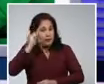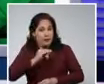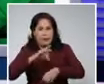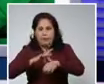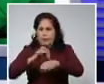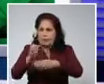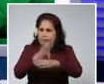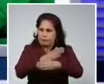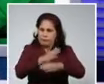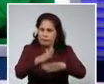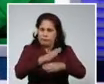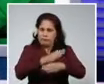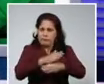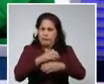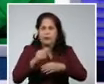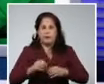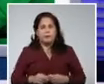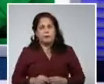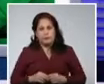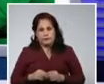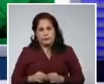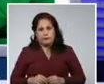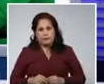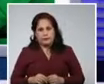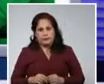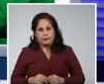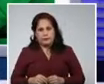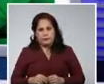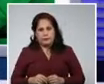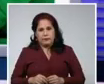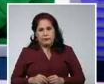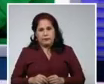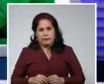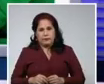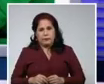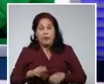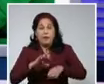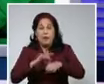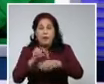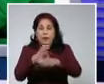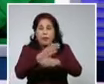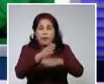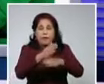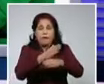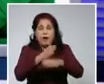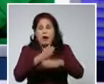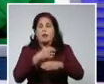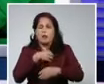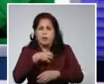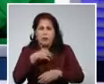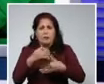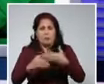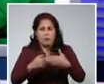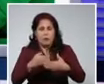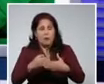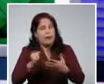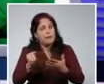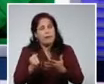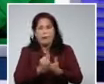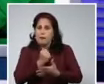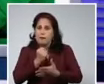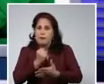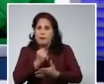las comorbilidades de las cuales venía padeciendo, y lamentablemente en un